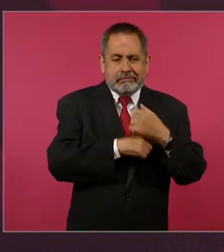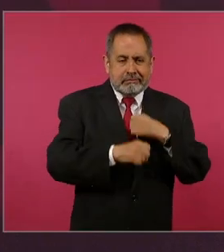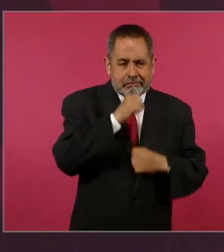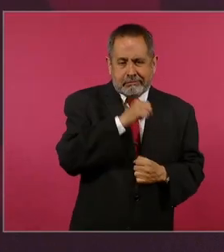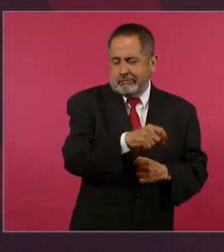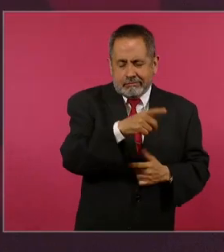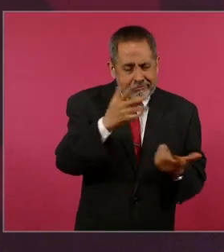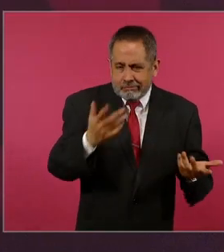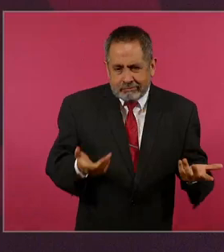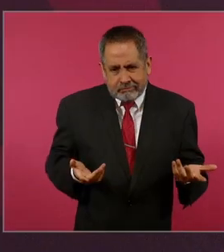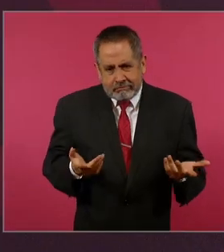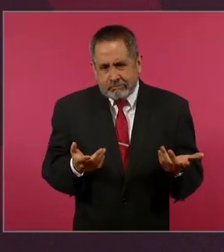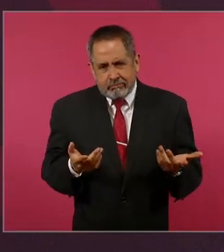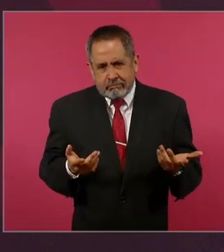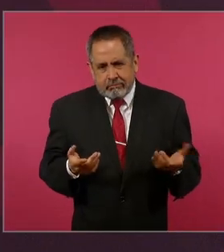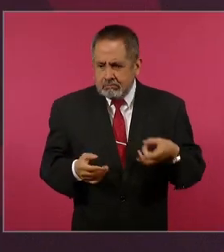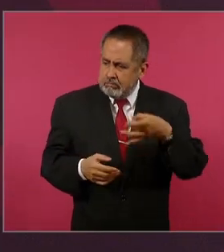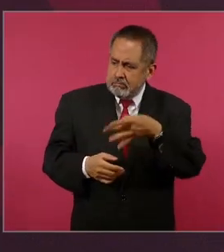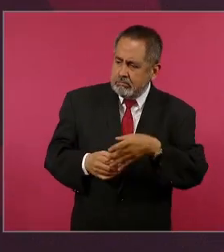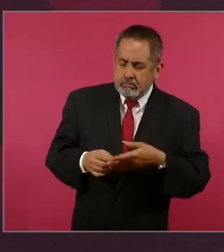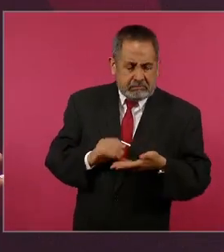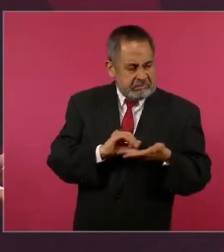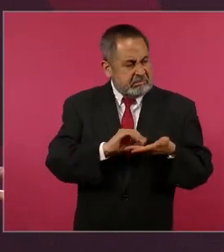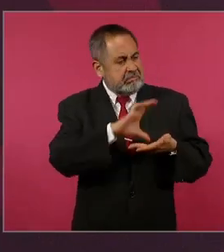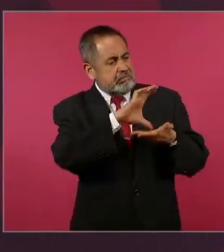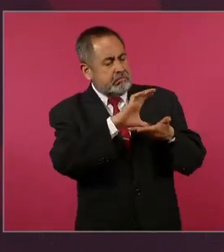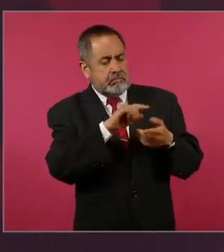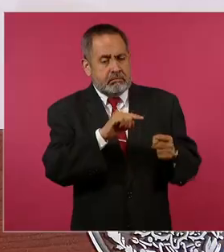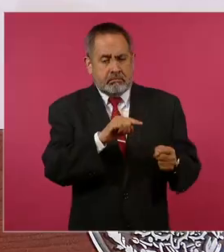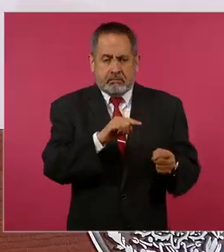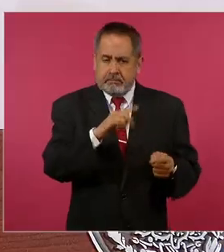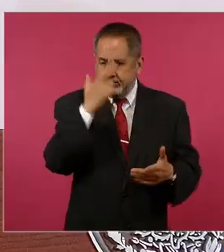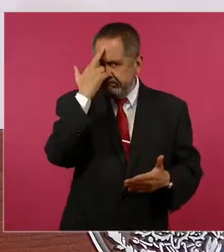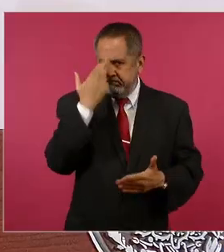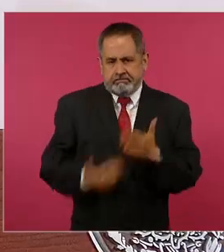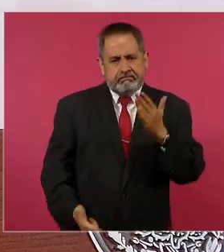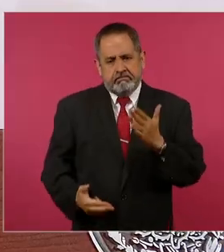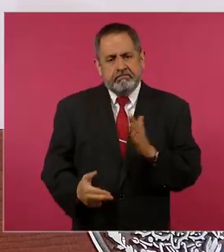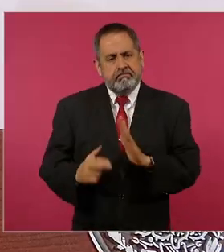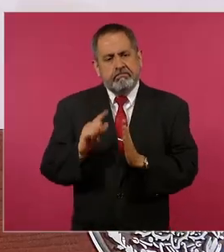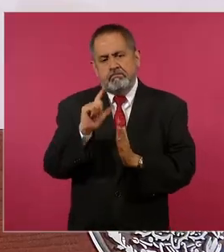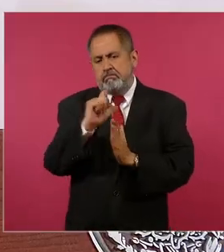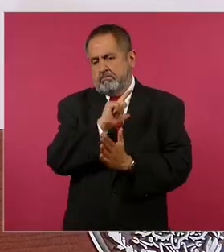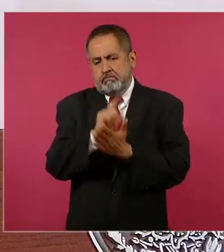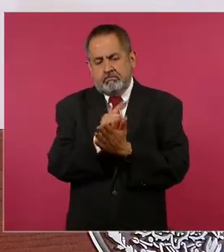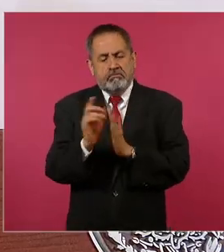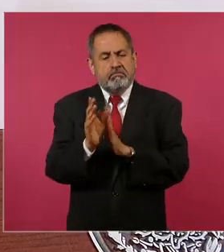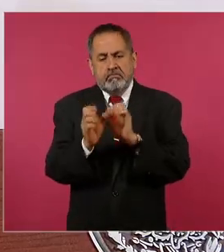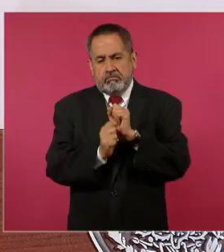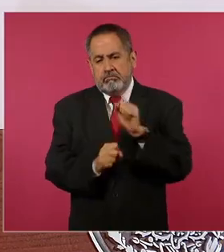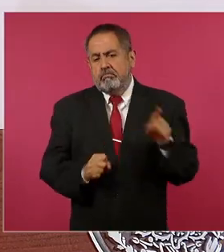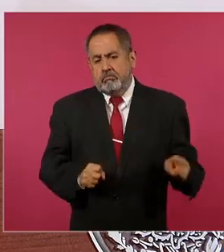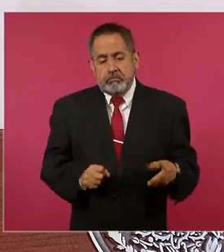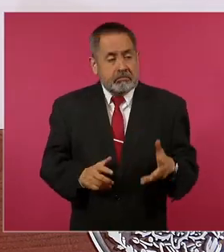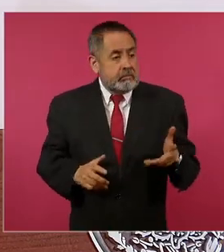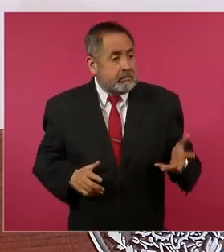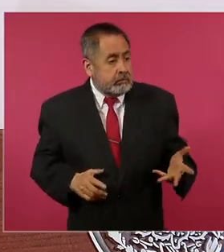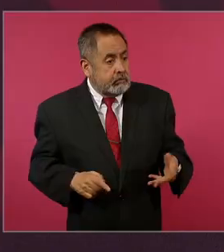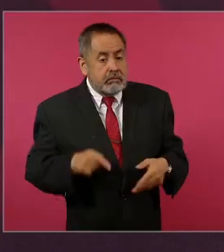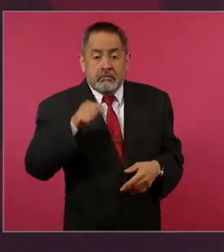puedan, eso sin duda es violar la Constitución. Y ellos son los